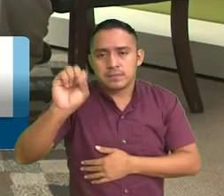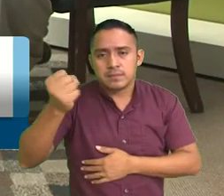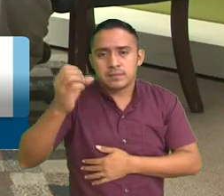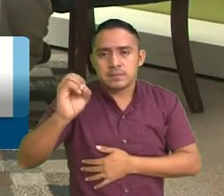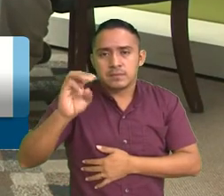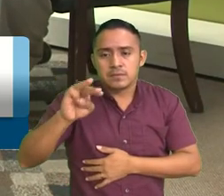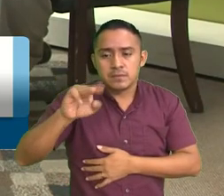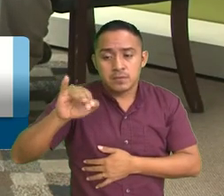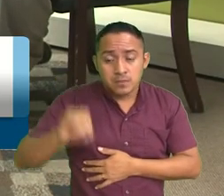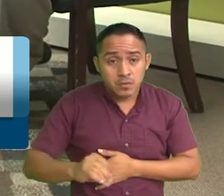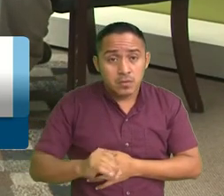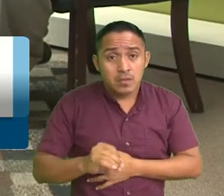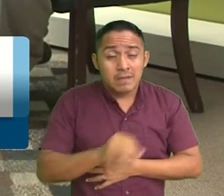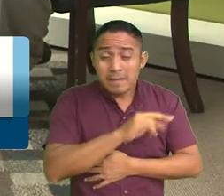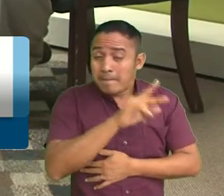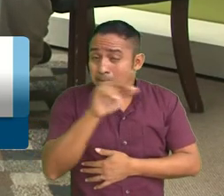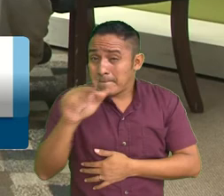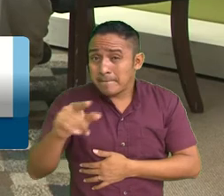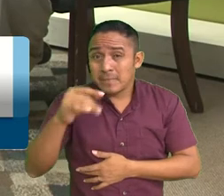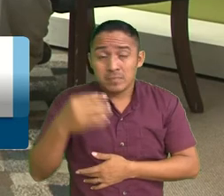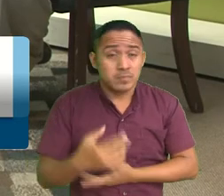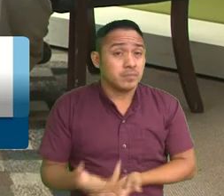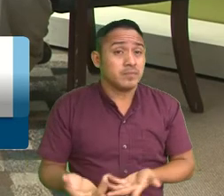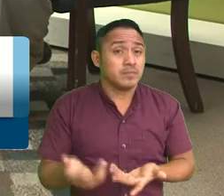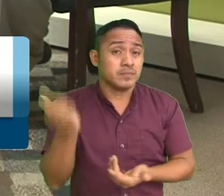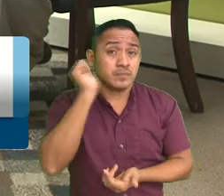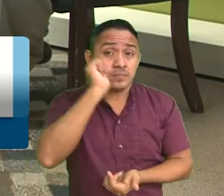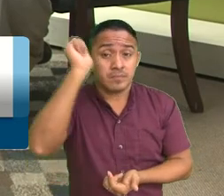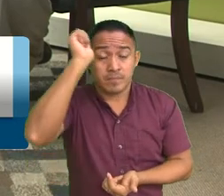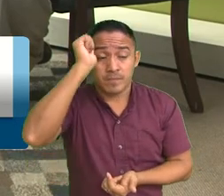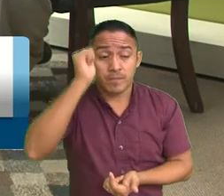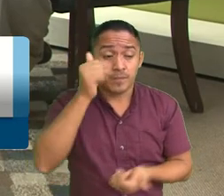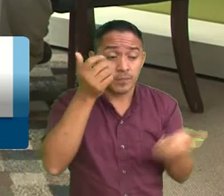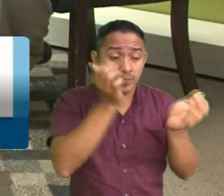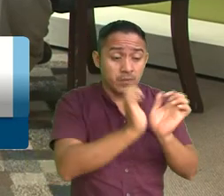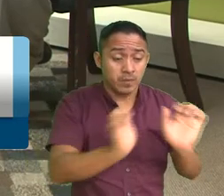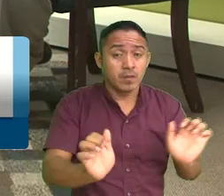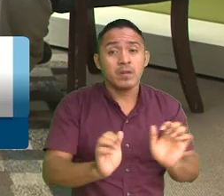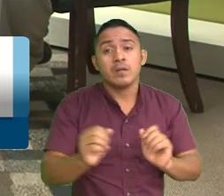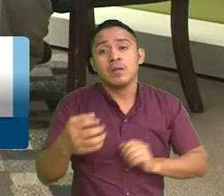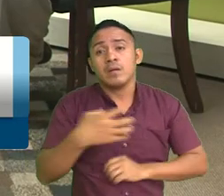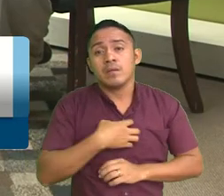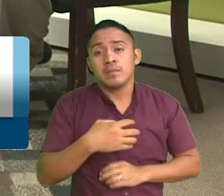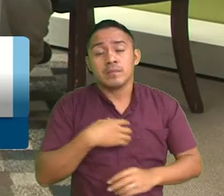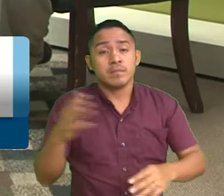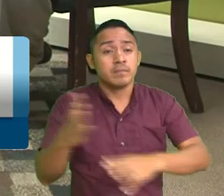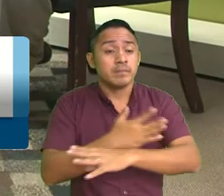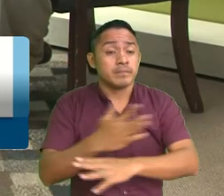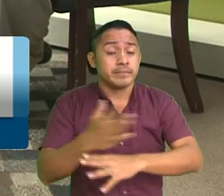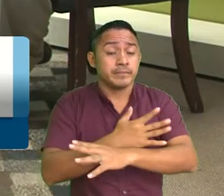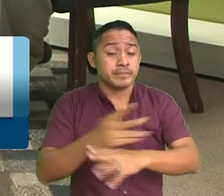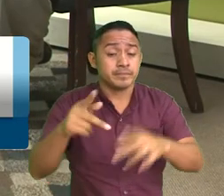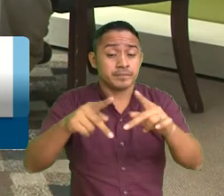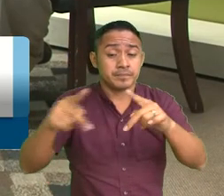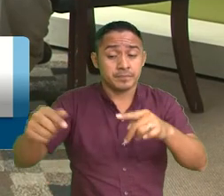no es el mismo que el tratamiento farmacológico de un adulto, porque neurológicamente son diferentes personas.